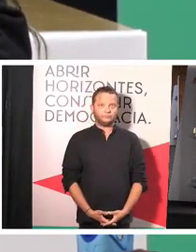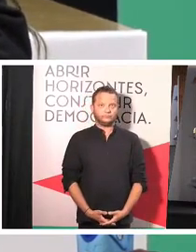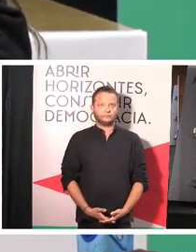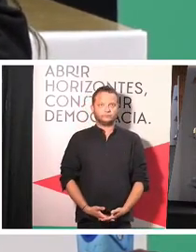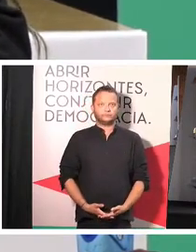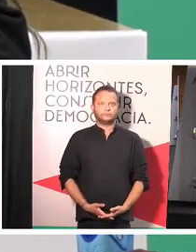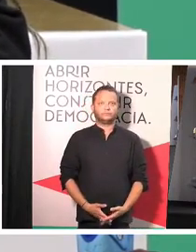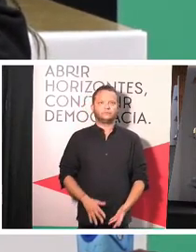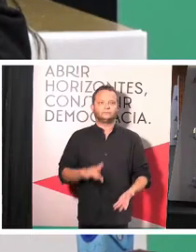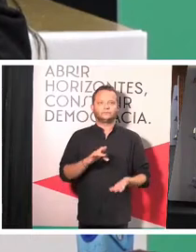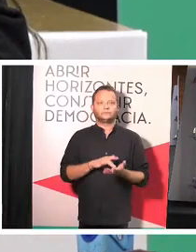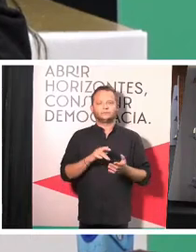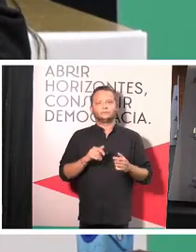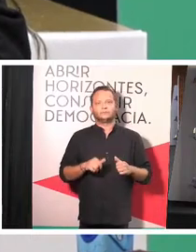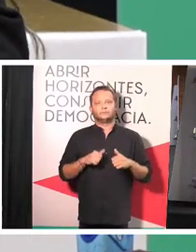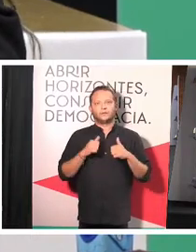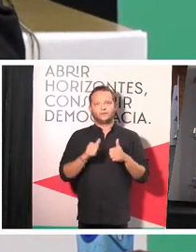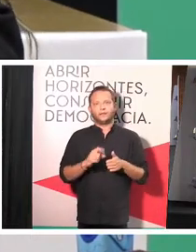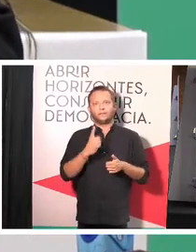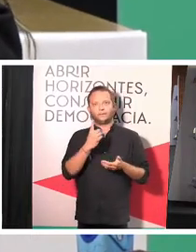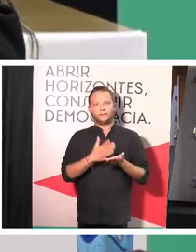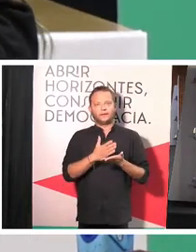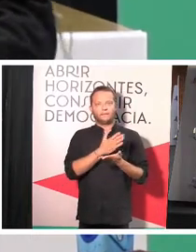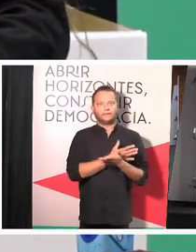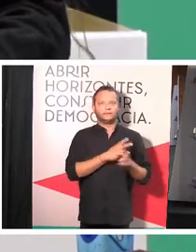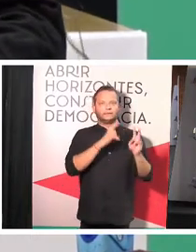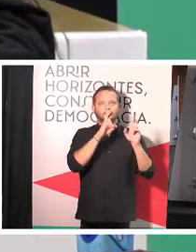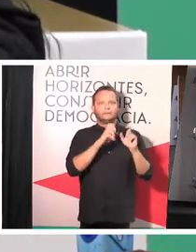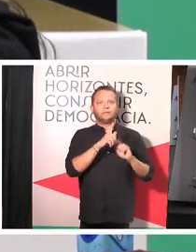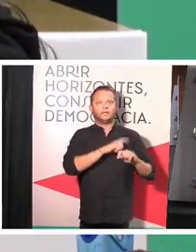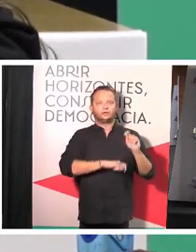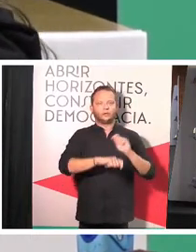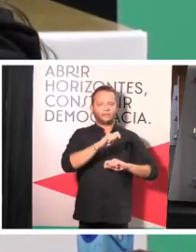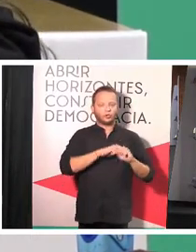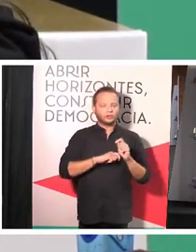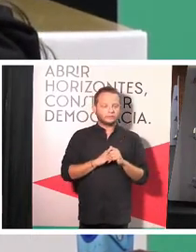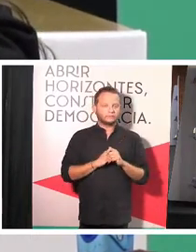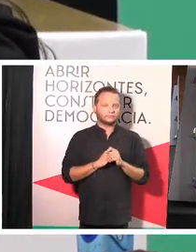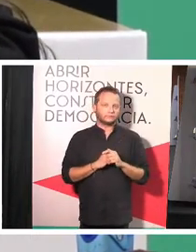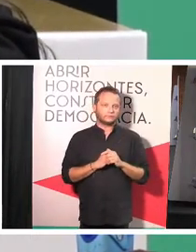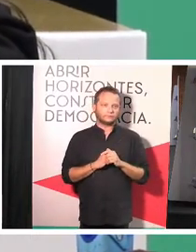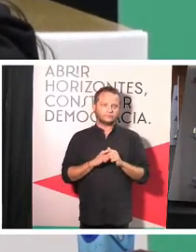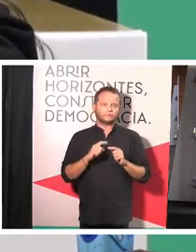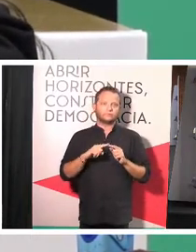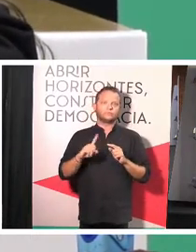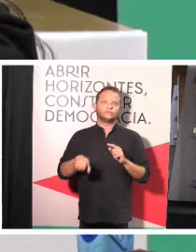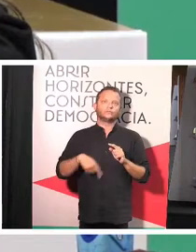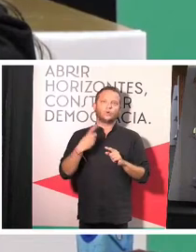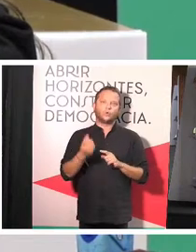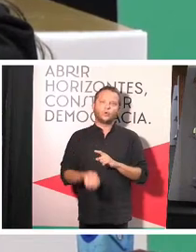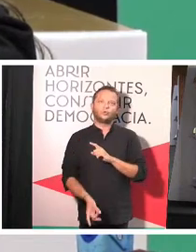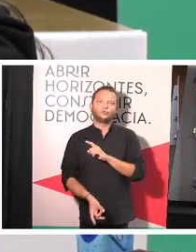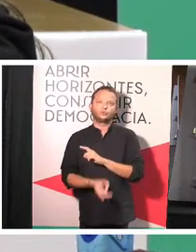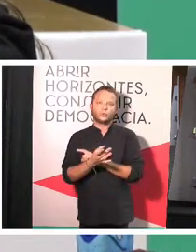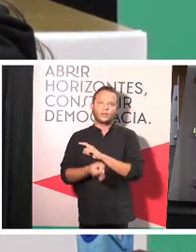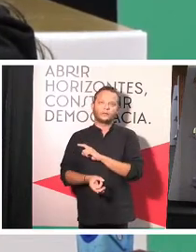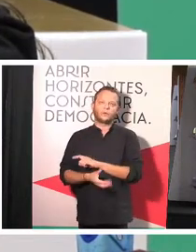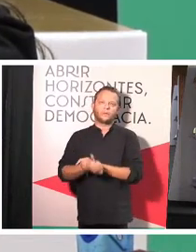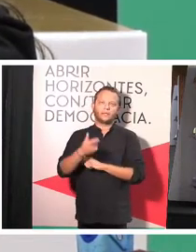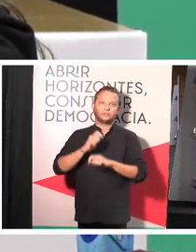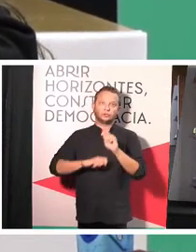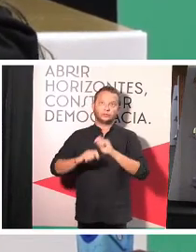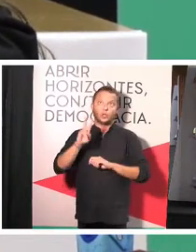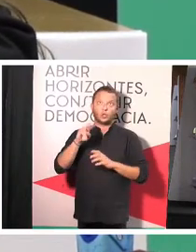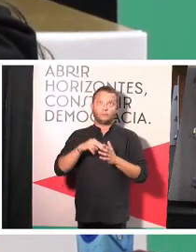Bueno, ahí empieza como la primera parte del tema de las asociaciones. Luego irán surgiendo más asociaciones, de hecho en